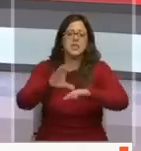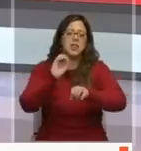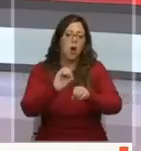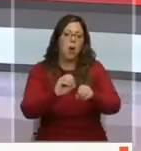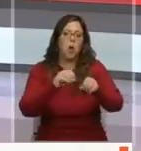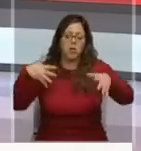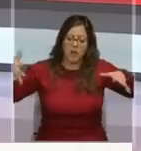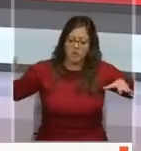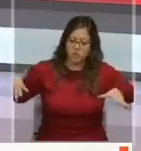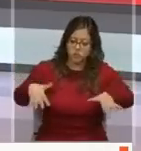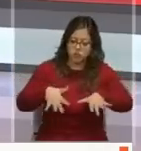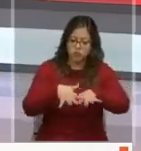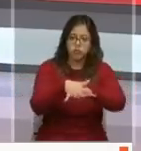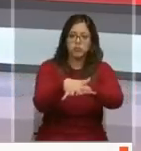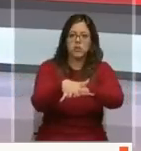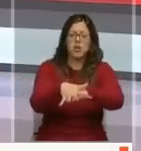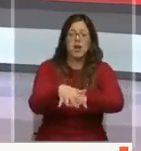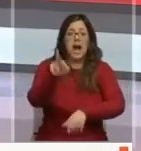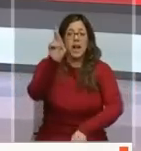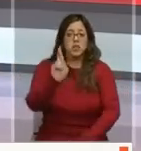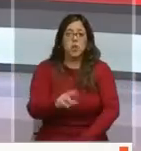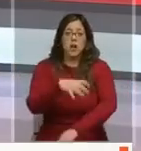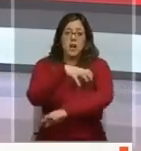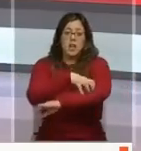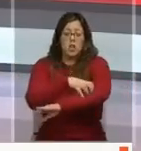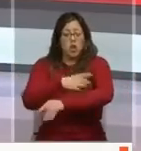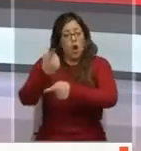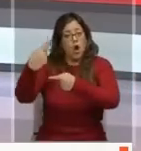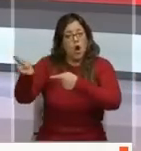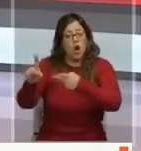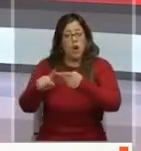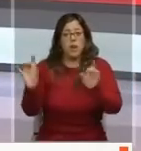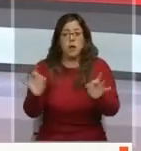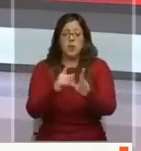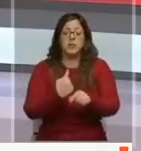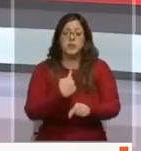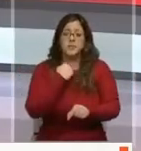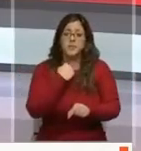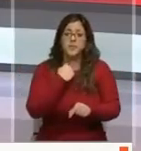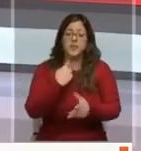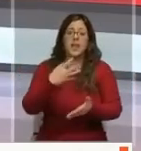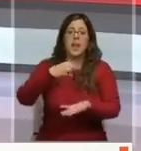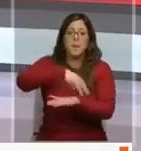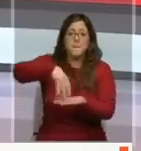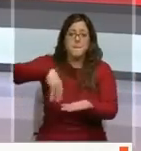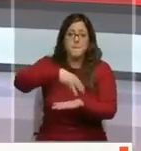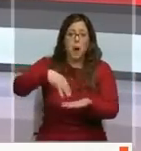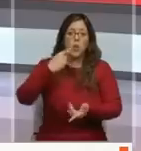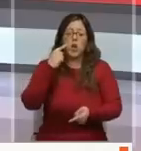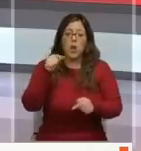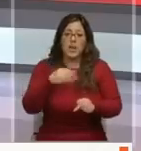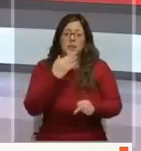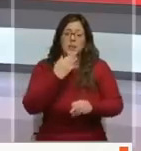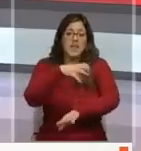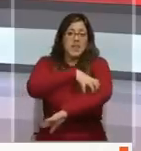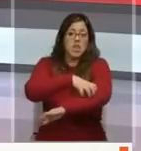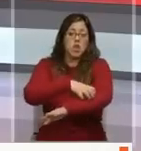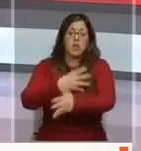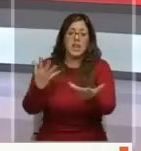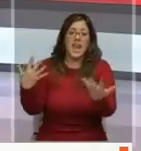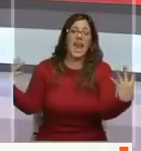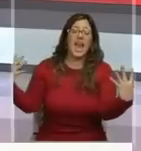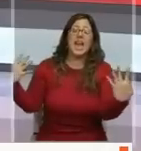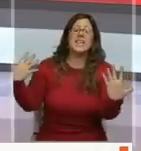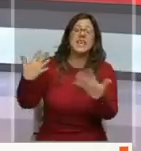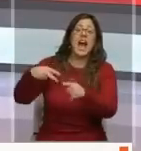unir. Vamos más al sur, una región que también podría estar bastante afectada, que es la región de Maule. Tenemos que sumar también a la región de Ñuble y a la región del